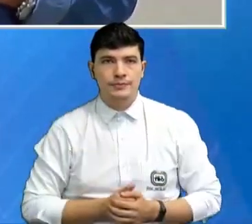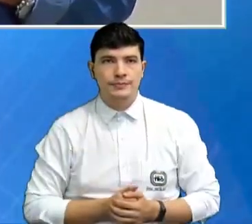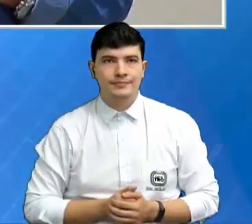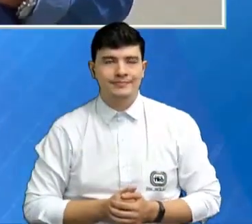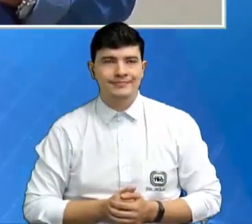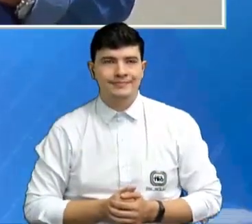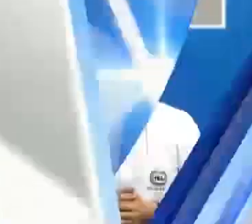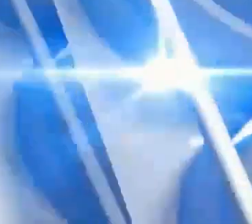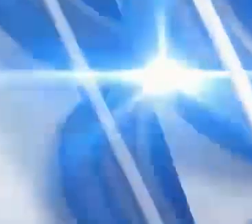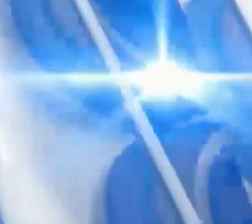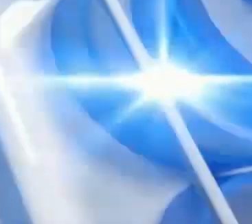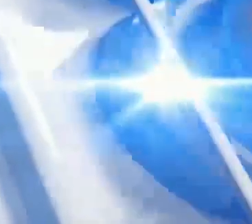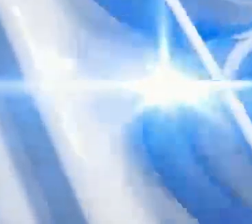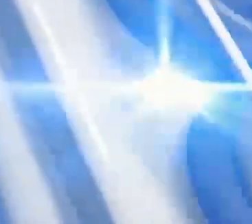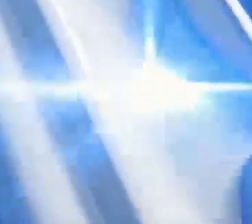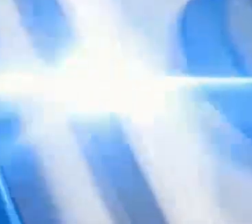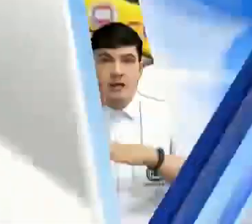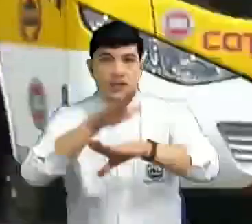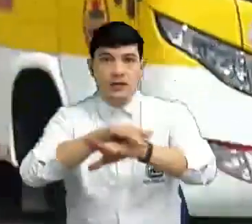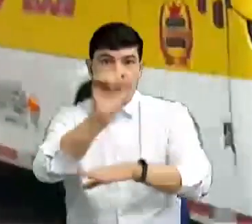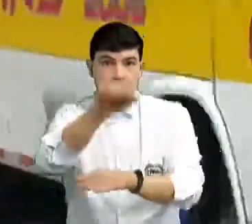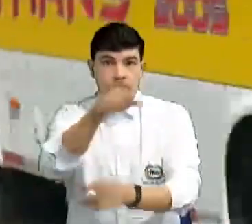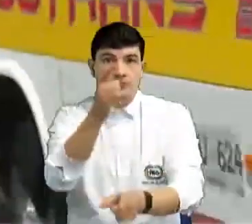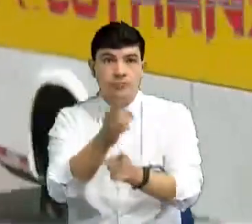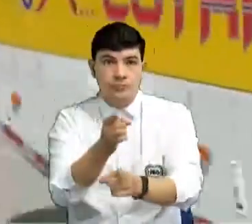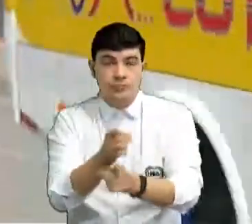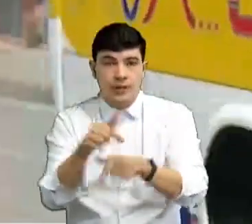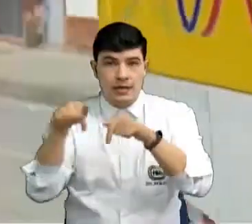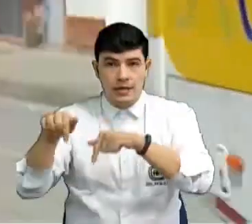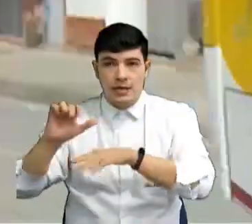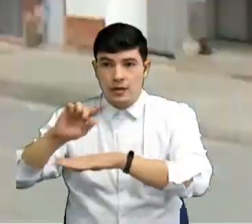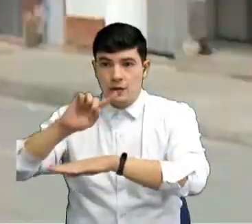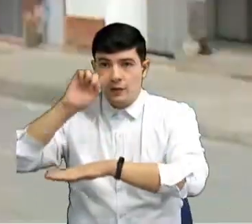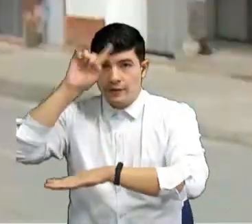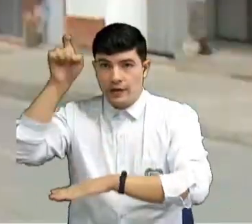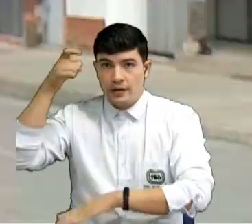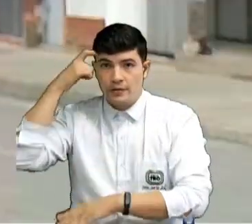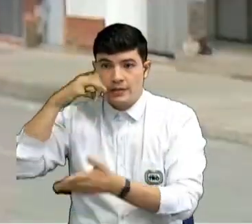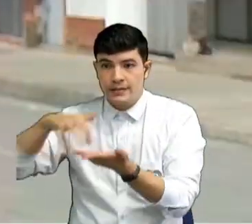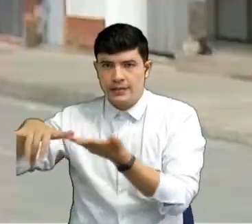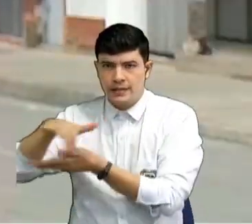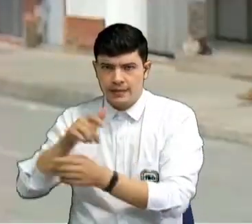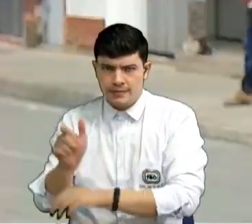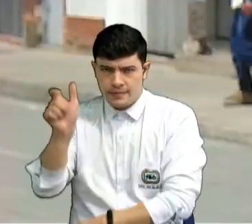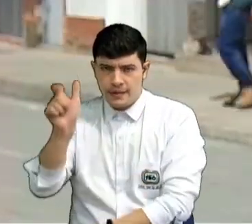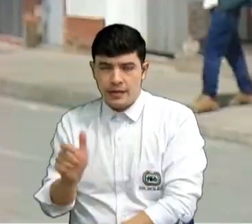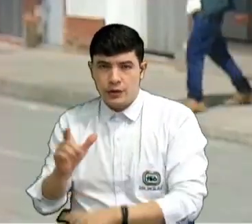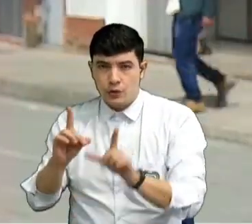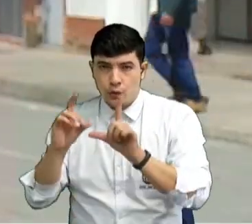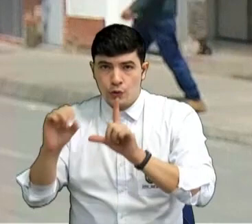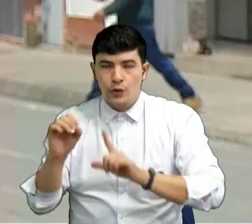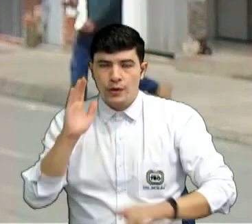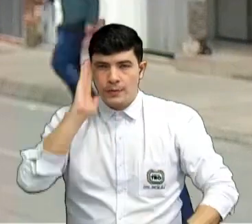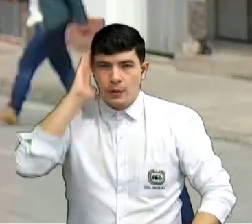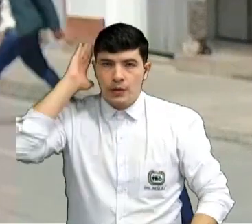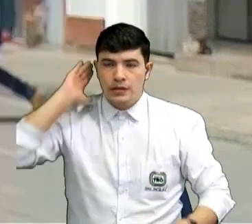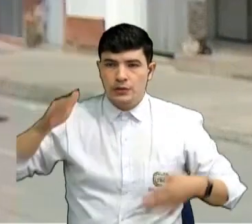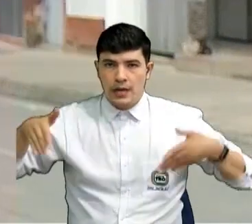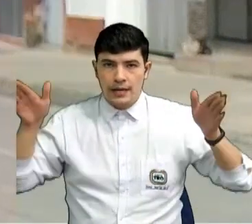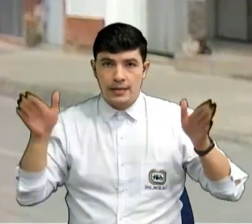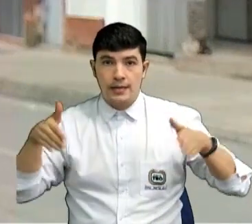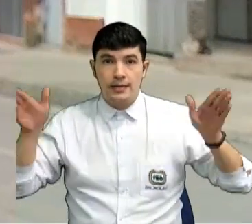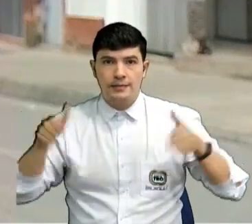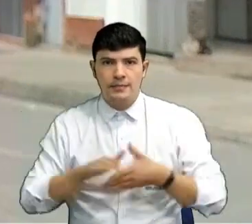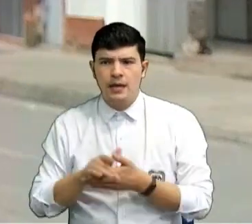Gracias, buenas tardes. Así es, el gobernador de Santander, doctor Mauricio Aguilar Hurtado, nombró nuevo gerente para el Hospital Regional de